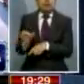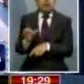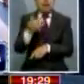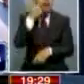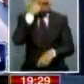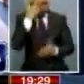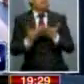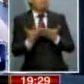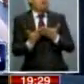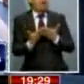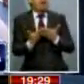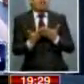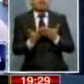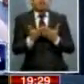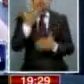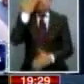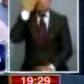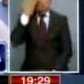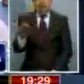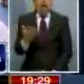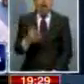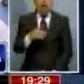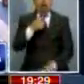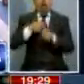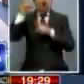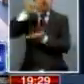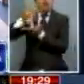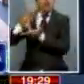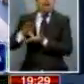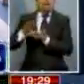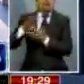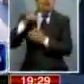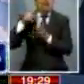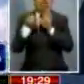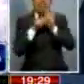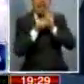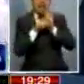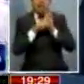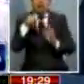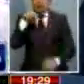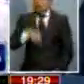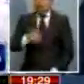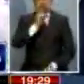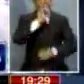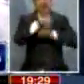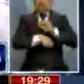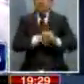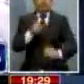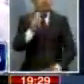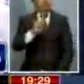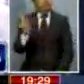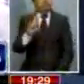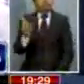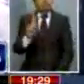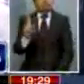experimentos que han dado tan mal resultado en otros países. Eso no lo vamos a aceptar.